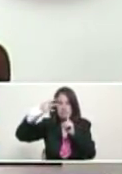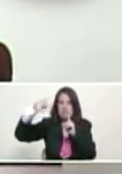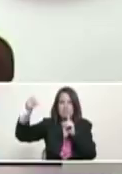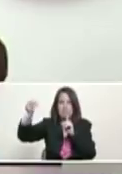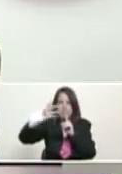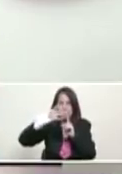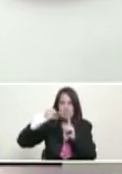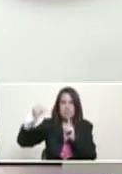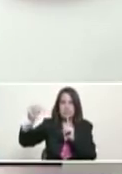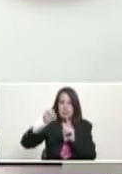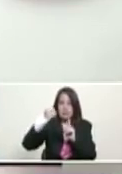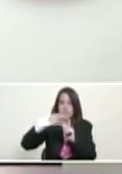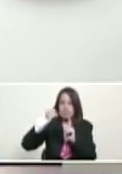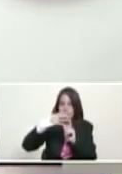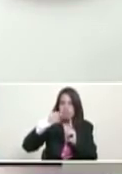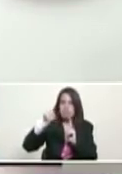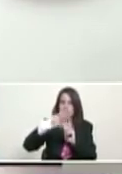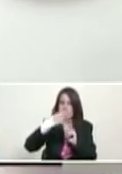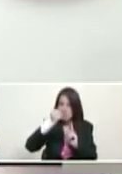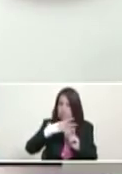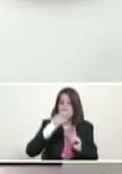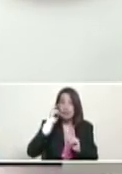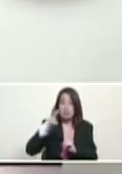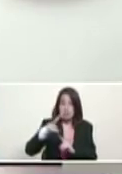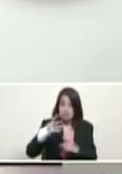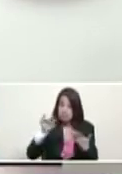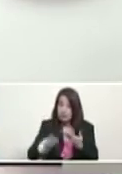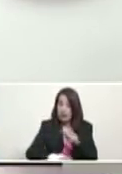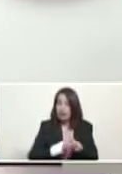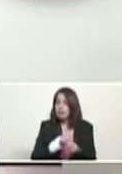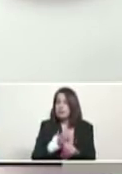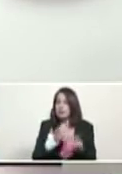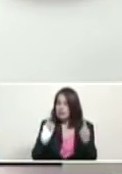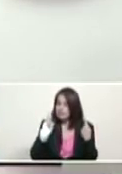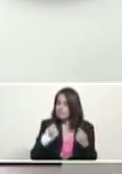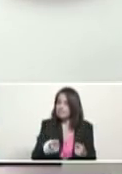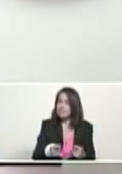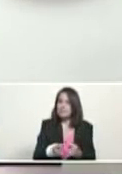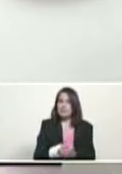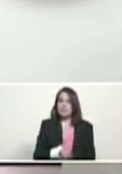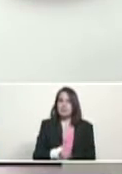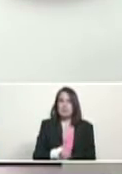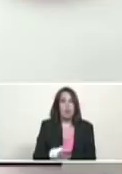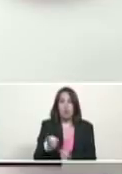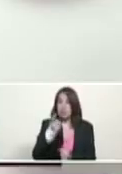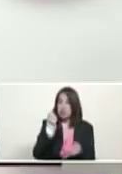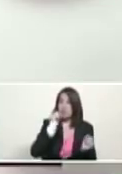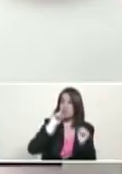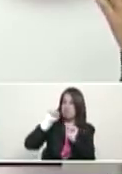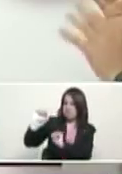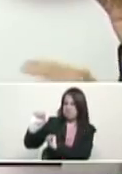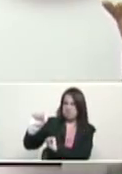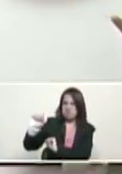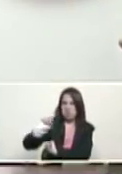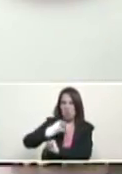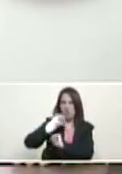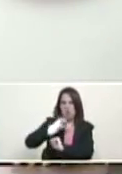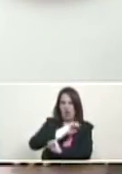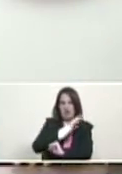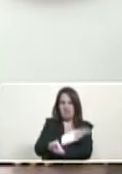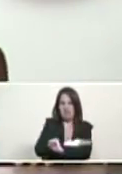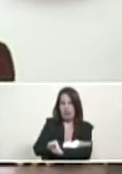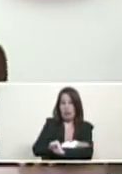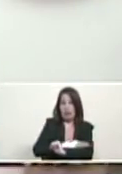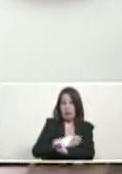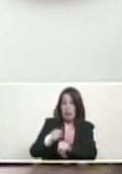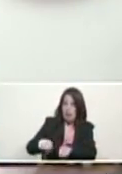golpistas venezolanos al acecho. Y el imperialismo al acecho. No permitamos que nos dañen esta victoria, este